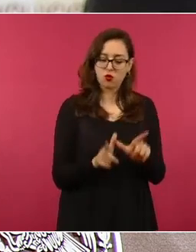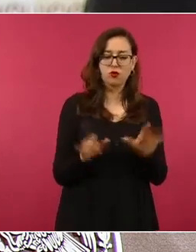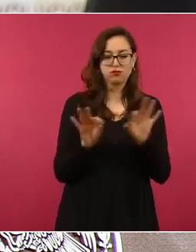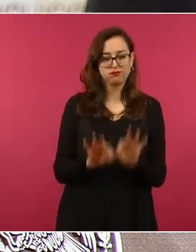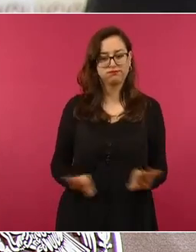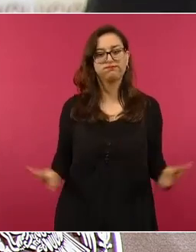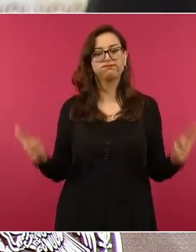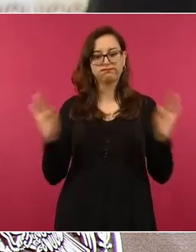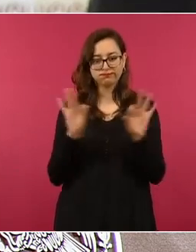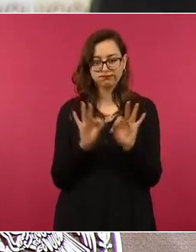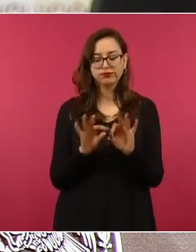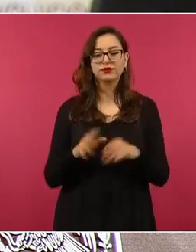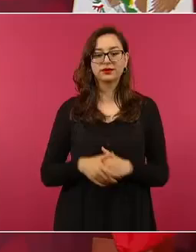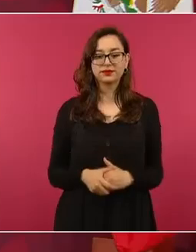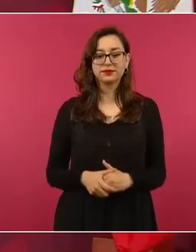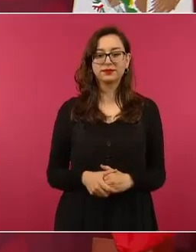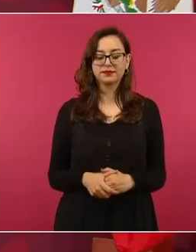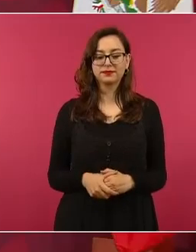y